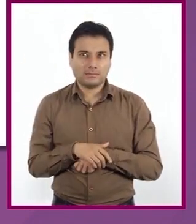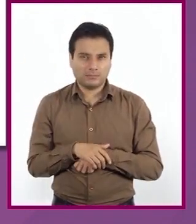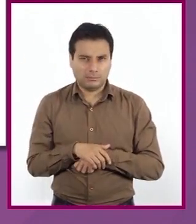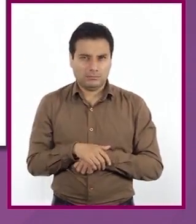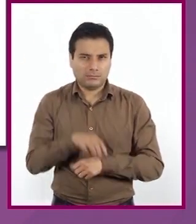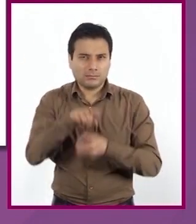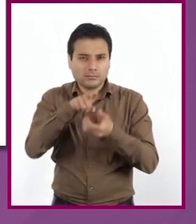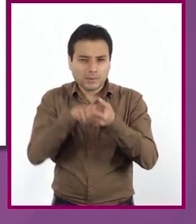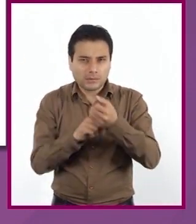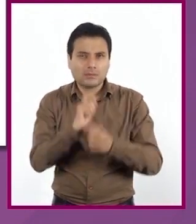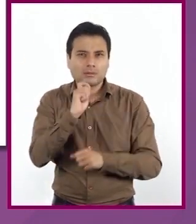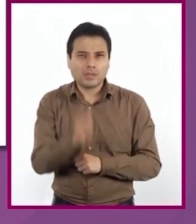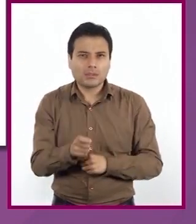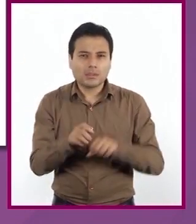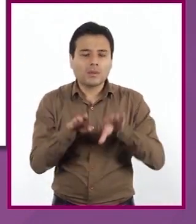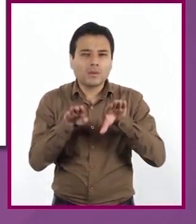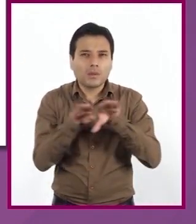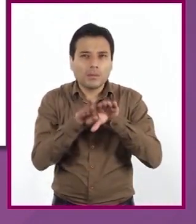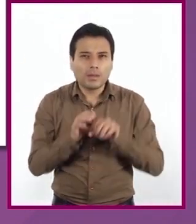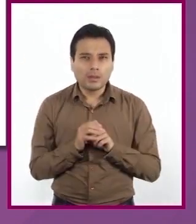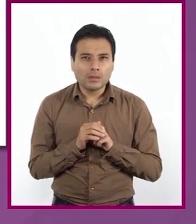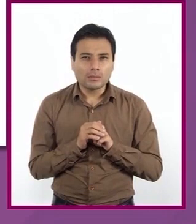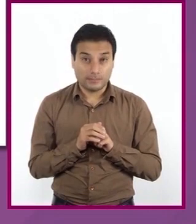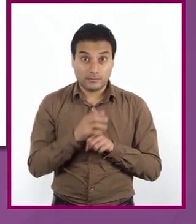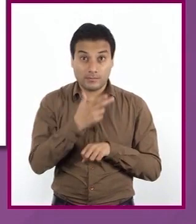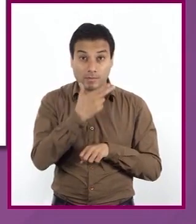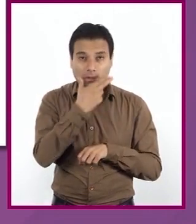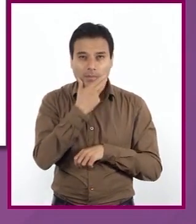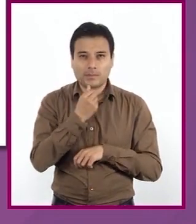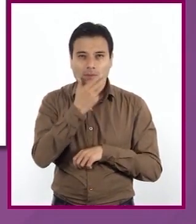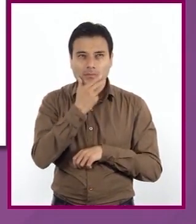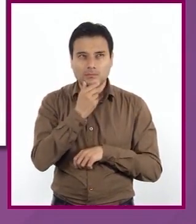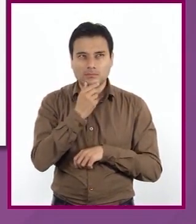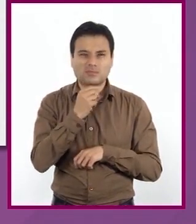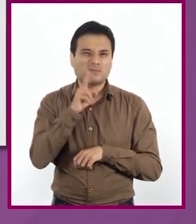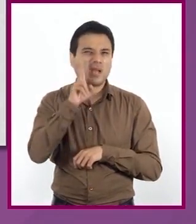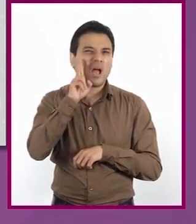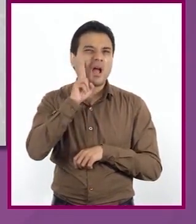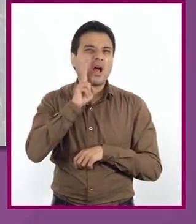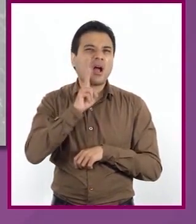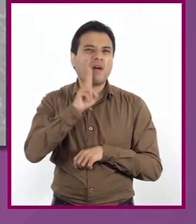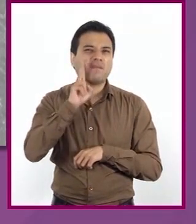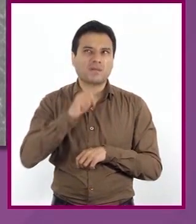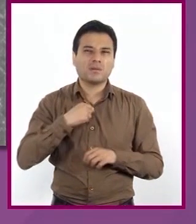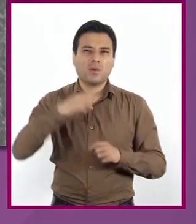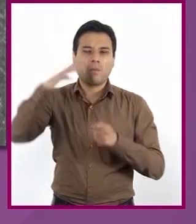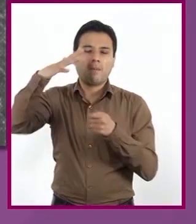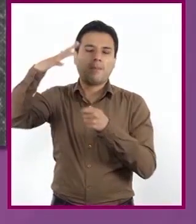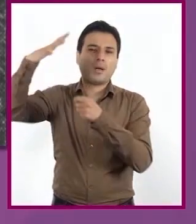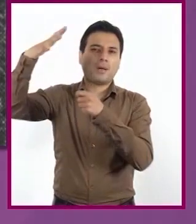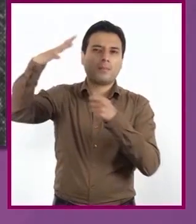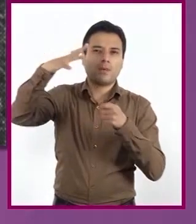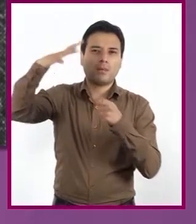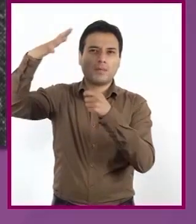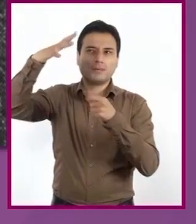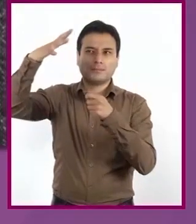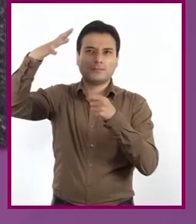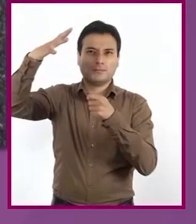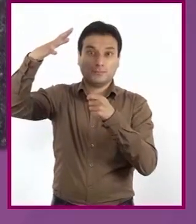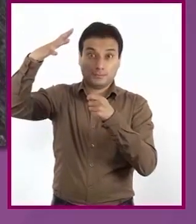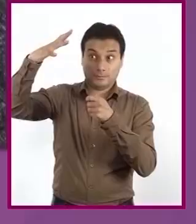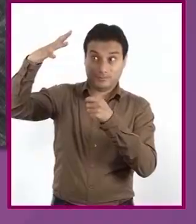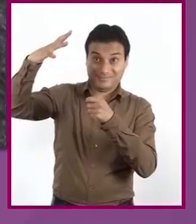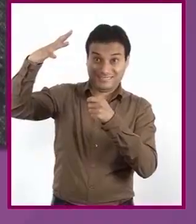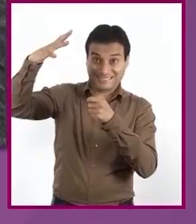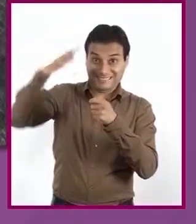eran. Ese día, Franklin se dispuso a volar su cometa para capturar a uno de ellos. Su cometa contaba con